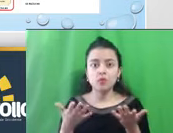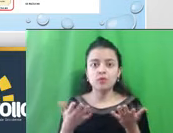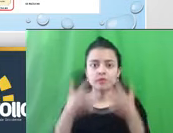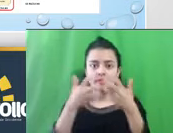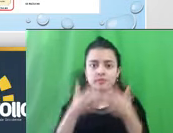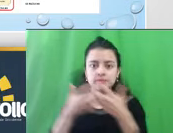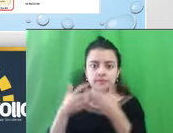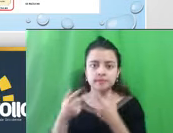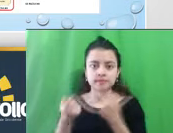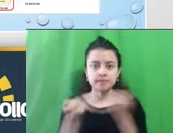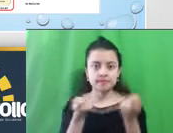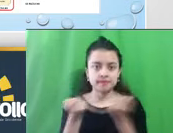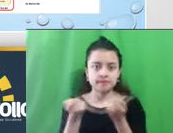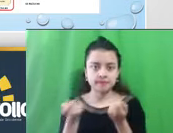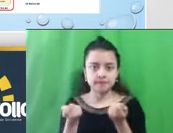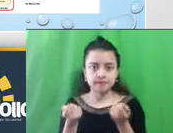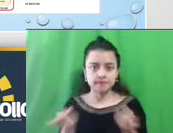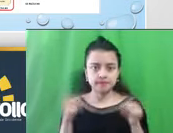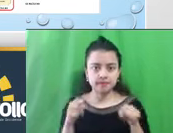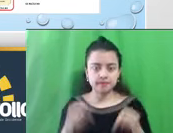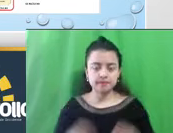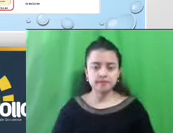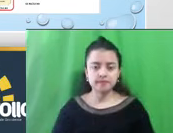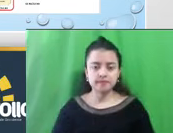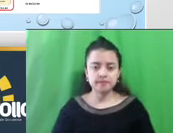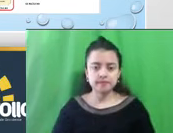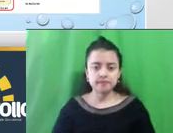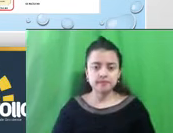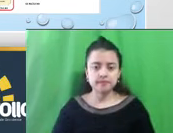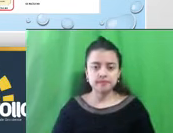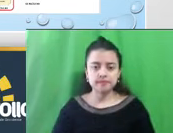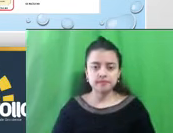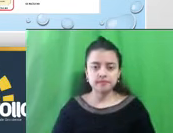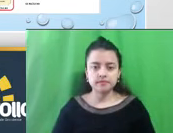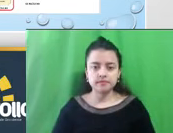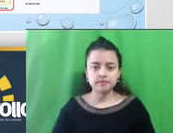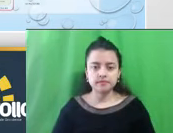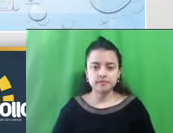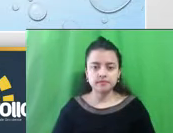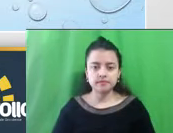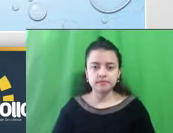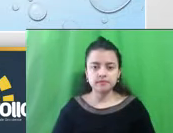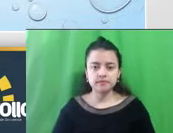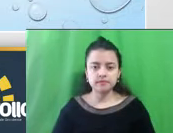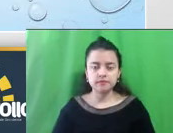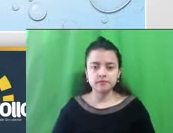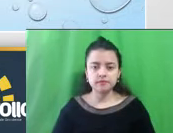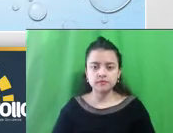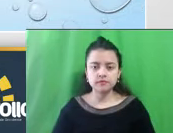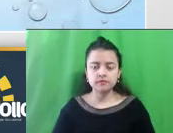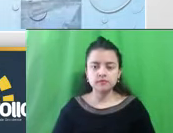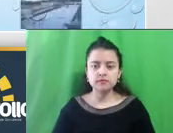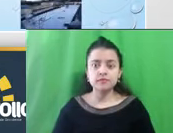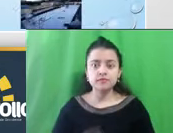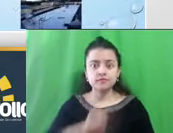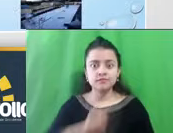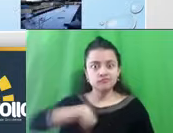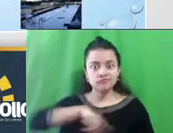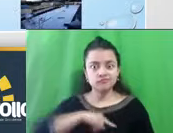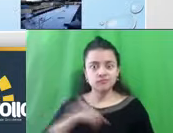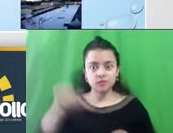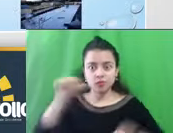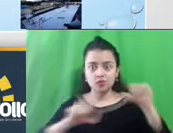Bueno, iniciamos en este año 2021, nosotros tenemos un laboratorio de los mejores en la zona,